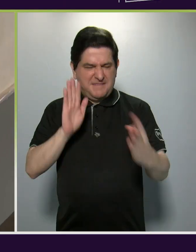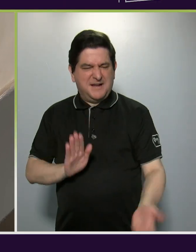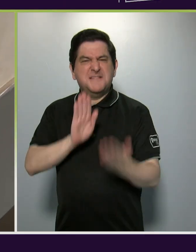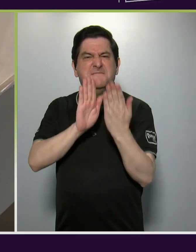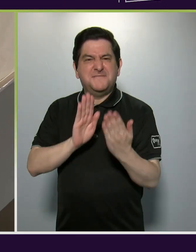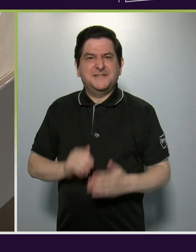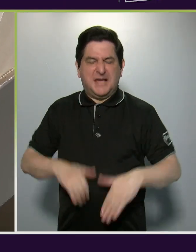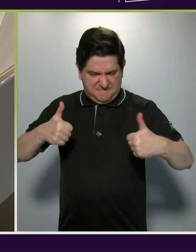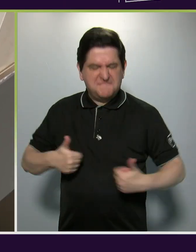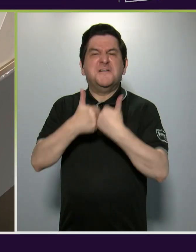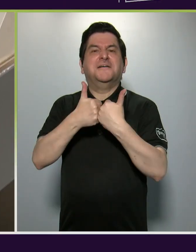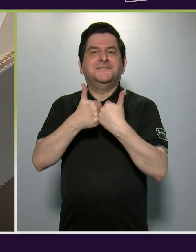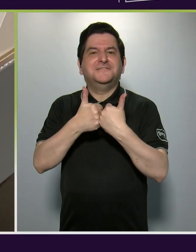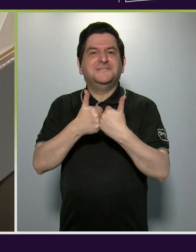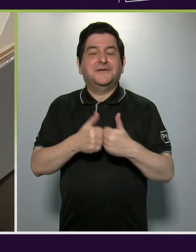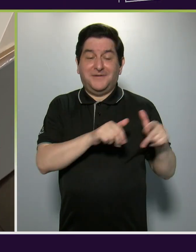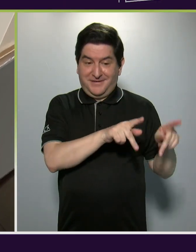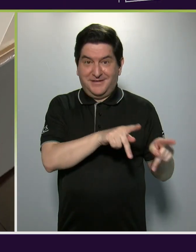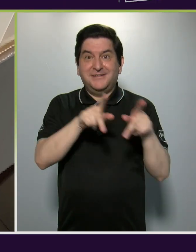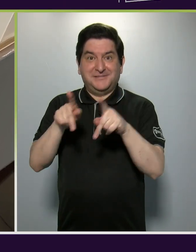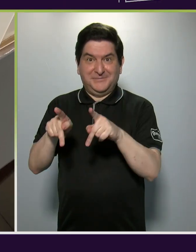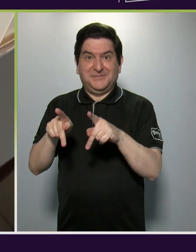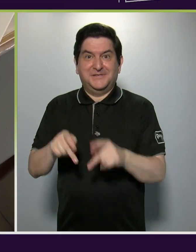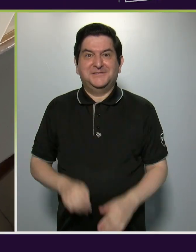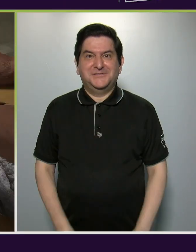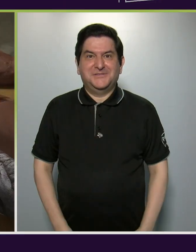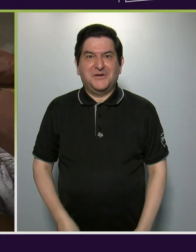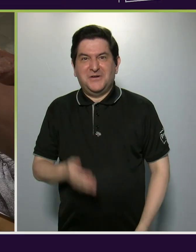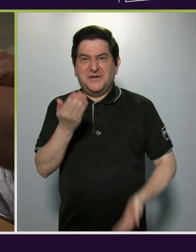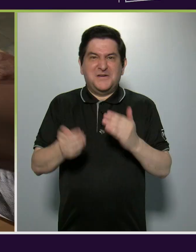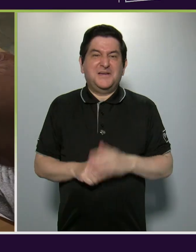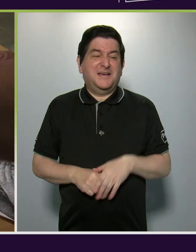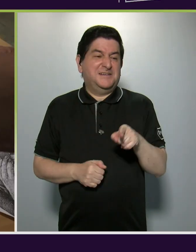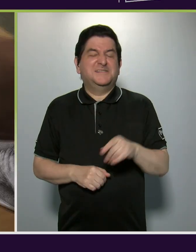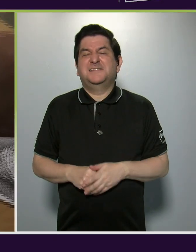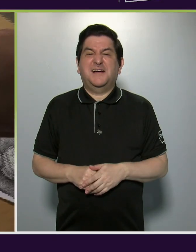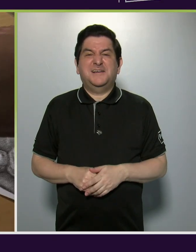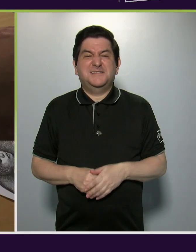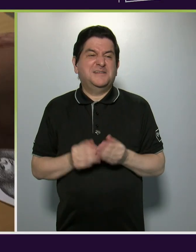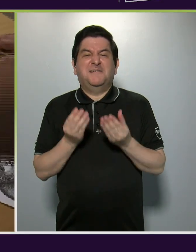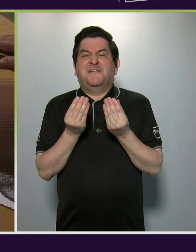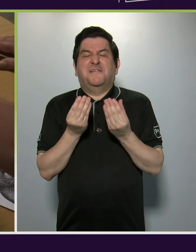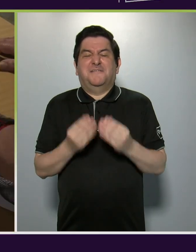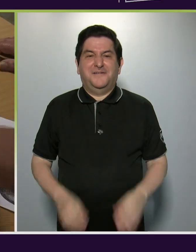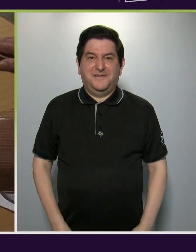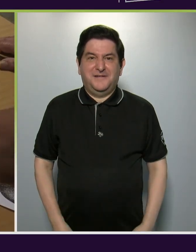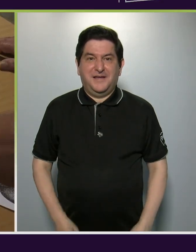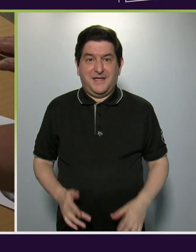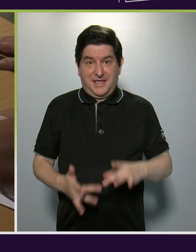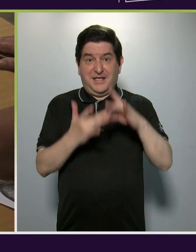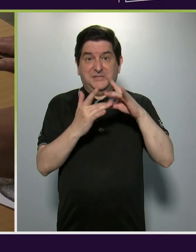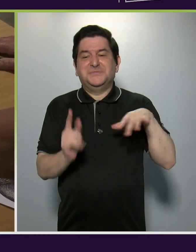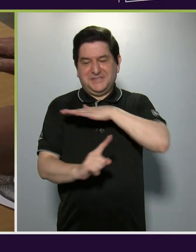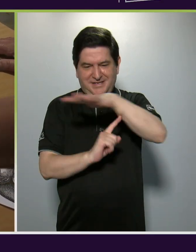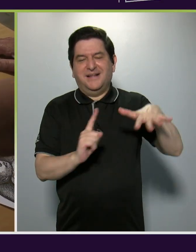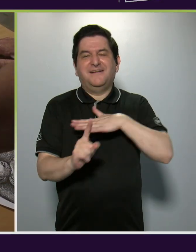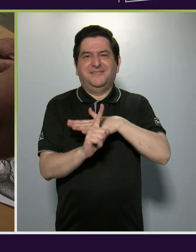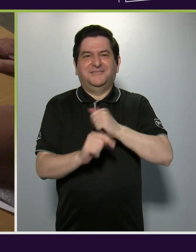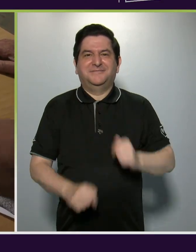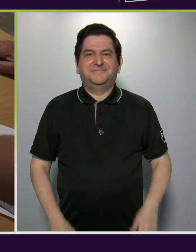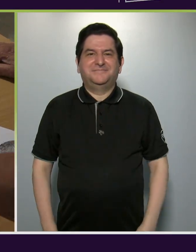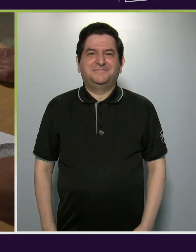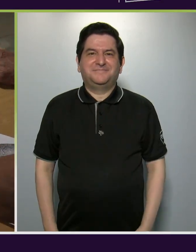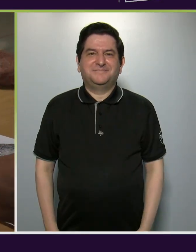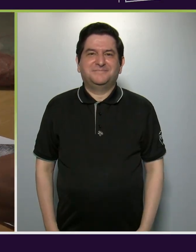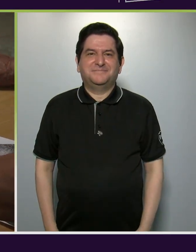para enfrentar a la gente que anda sobre todo aquí, por mi alrededor, ¿verdad? Este es el catálogo,